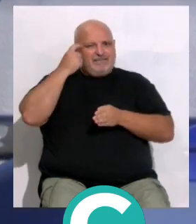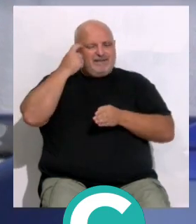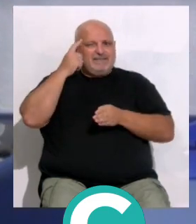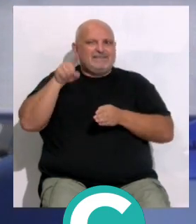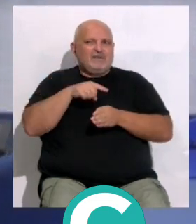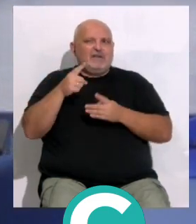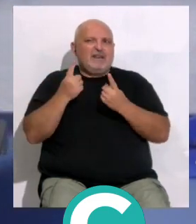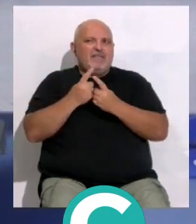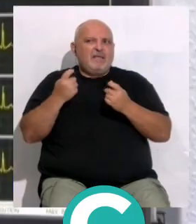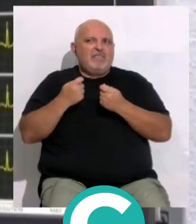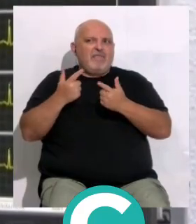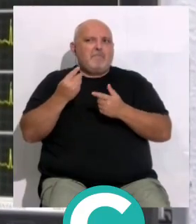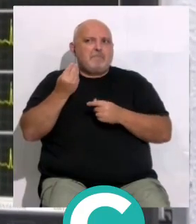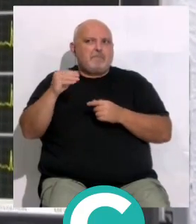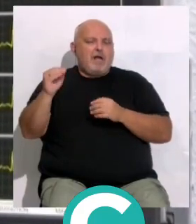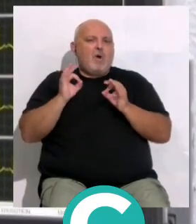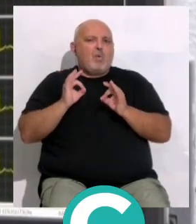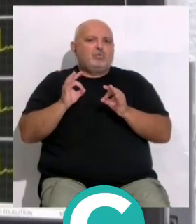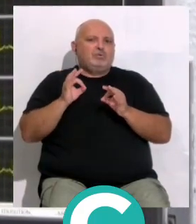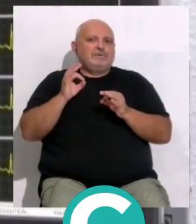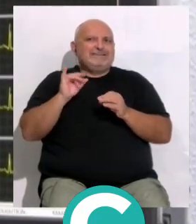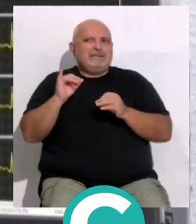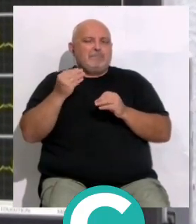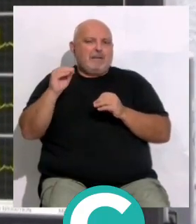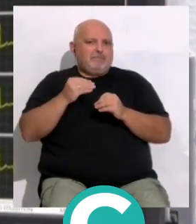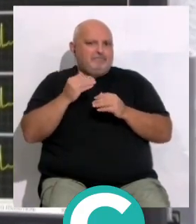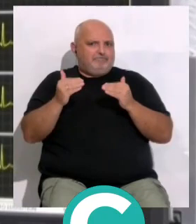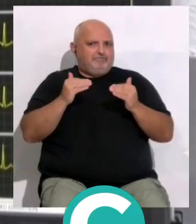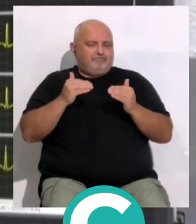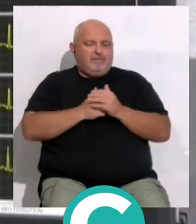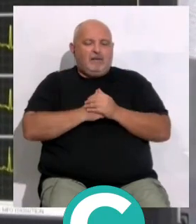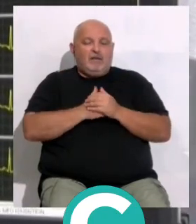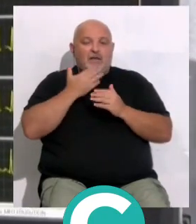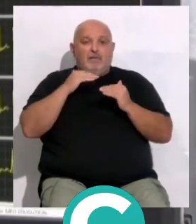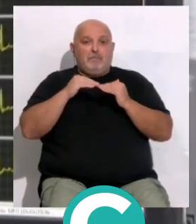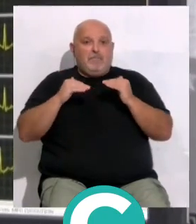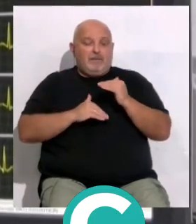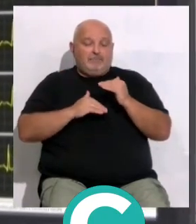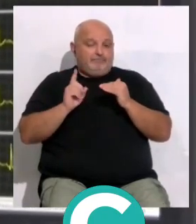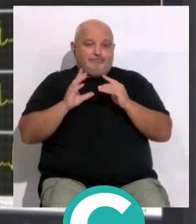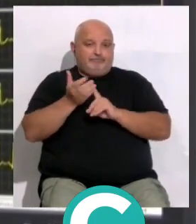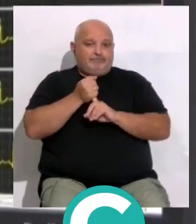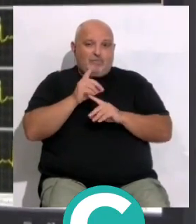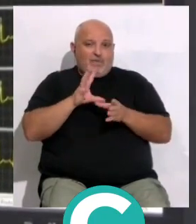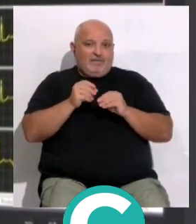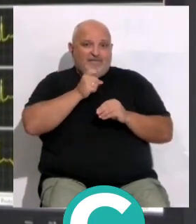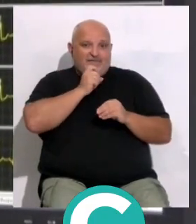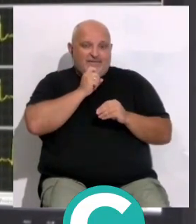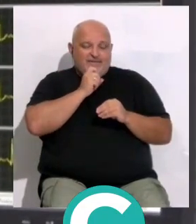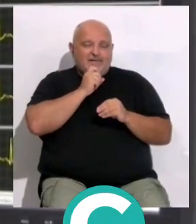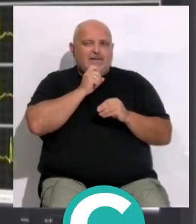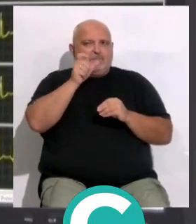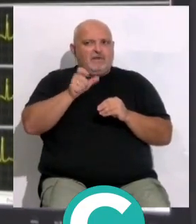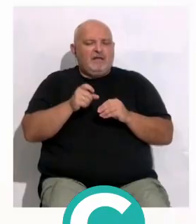qué intensidad tenemos que poner, la justa, ni más ni menos. Si pusiéramos menos no íbamos a conseguir adaptación, entonces también